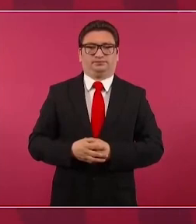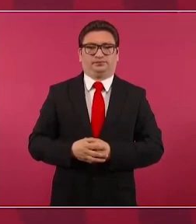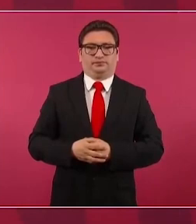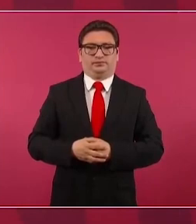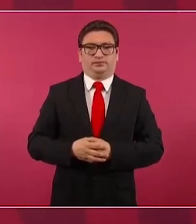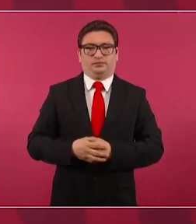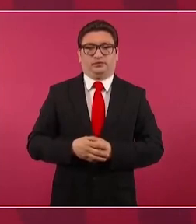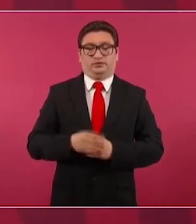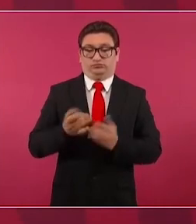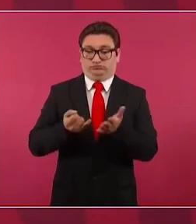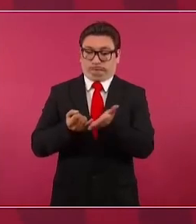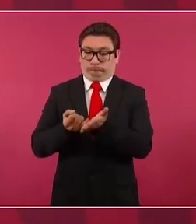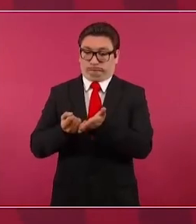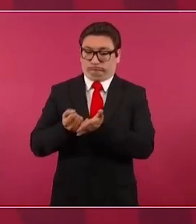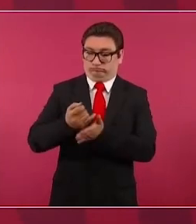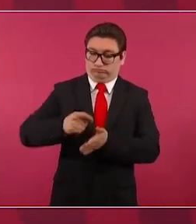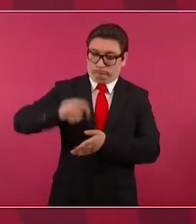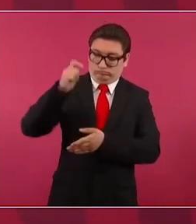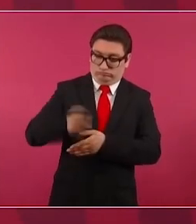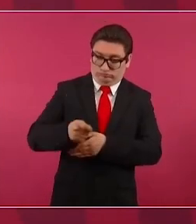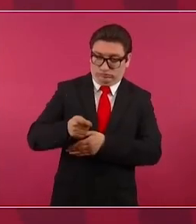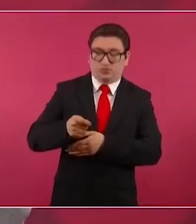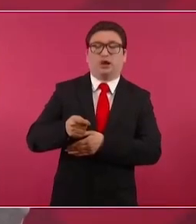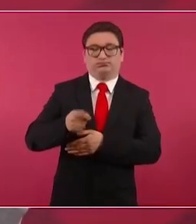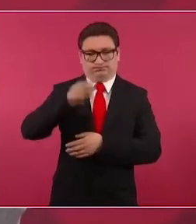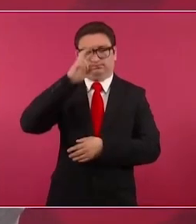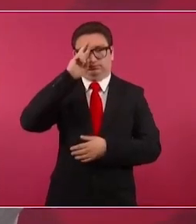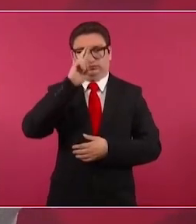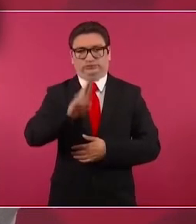la resolución de la Corte.